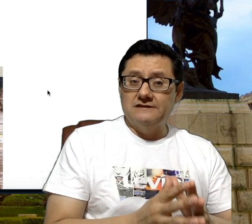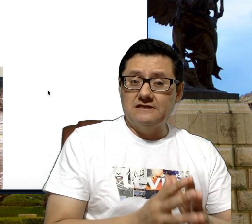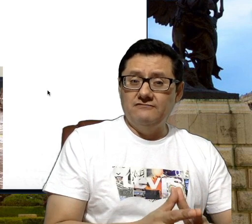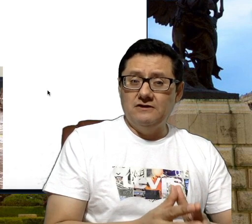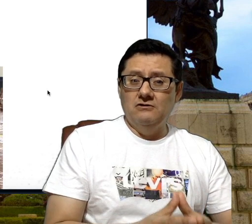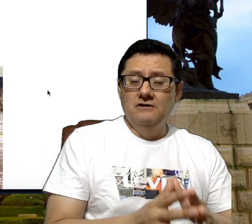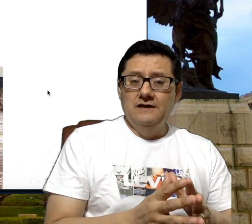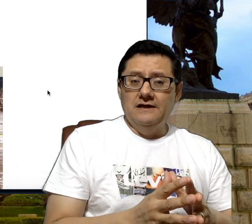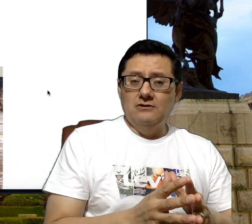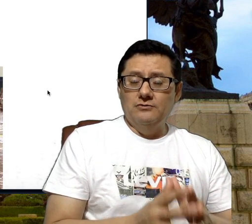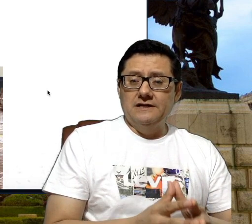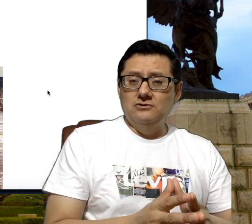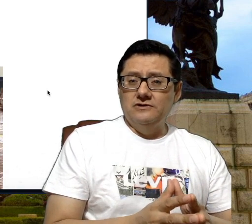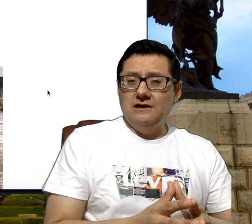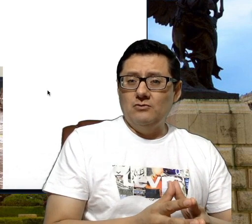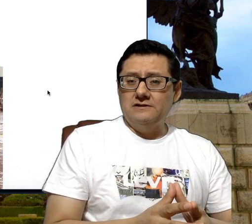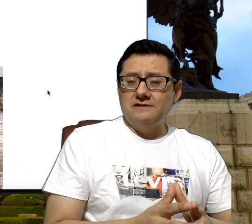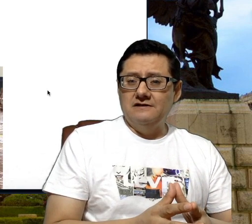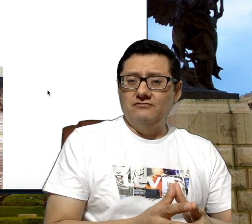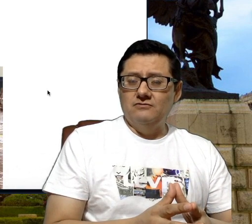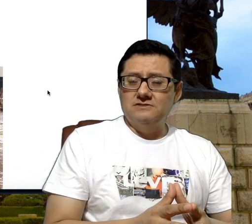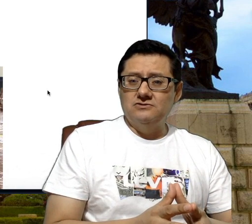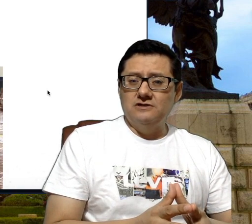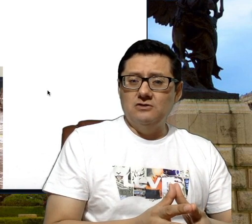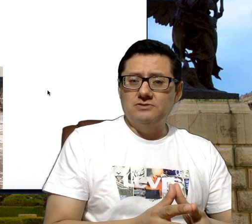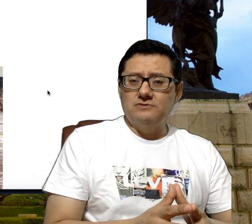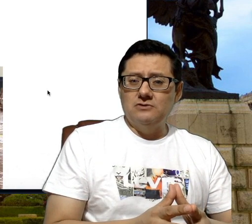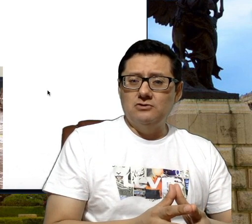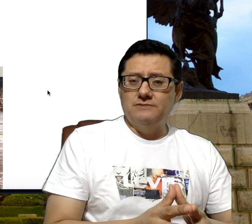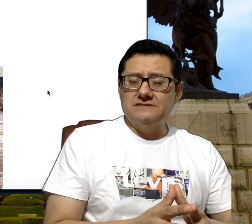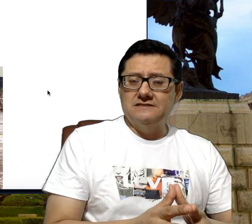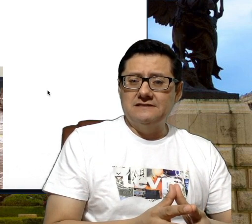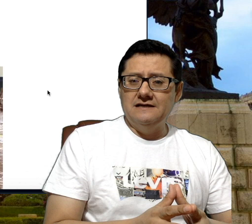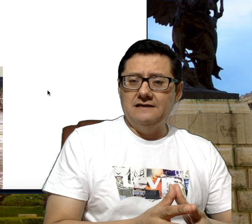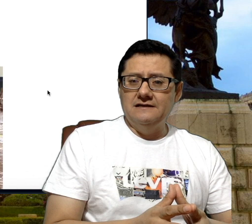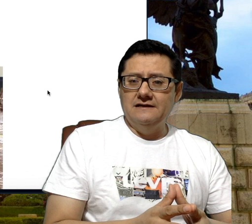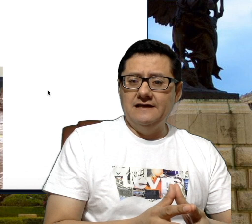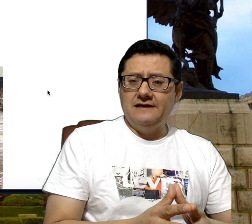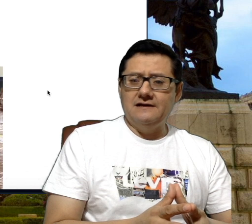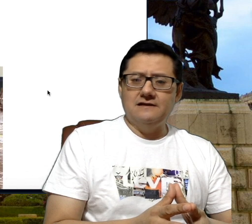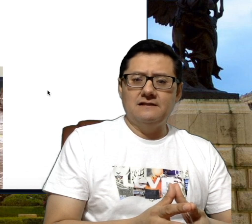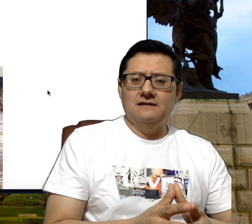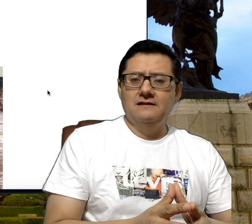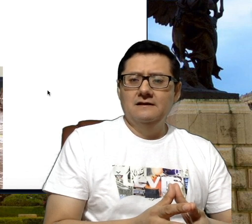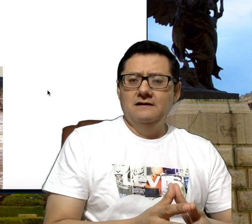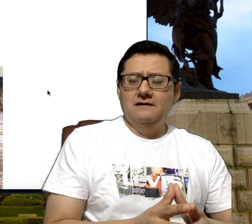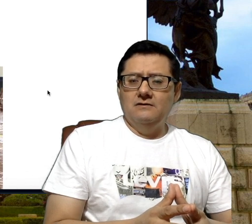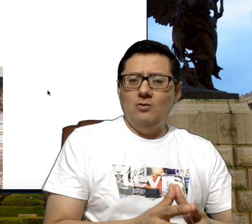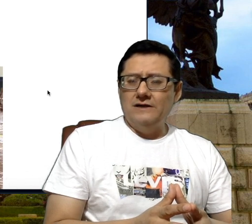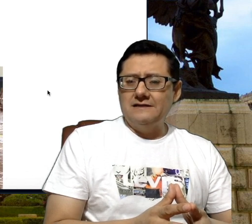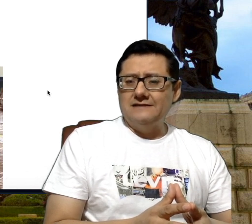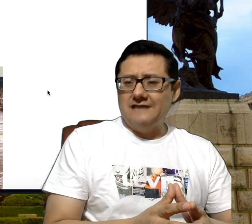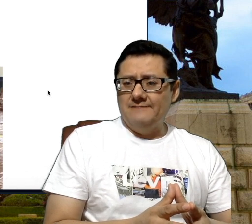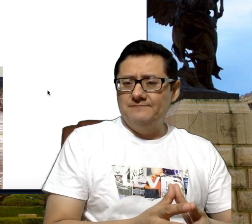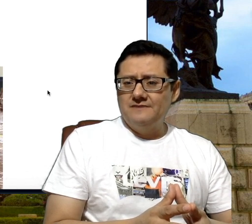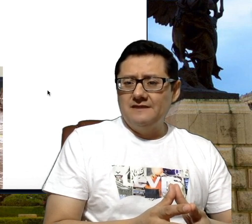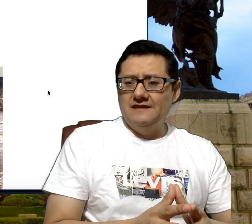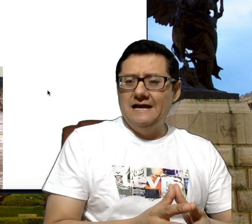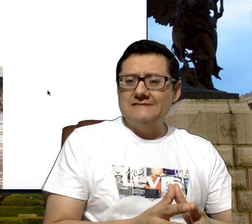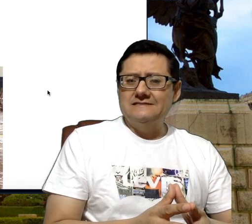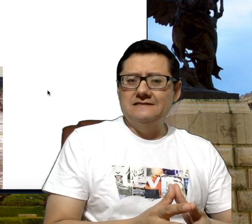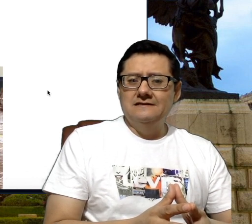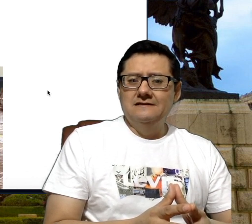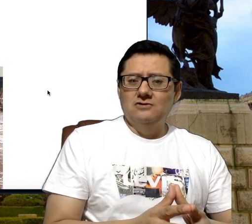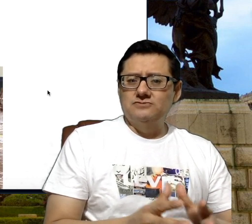logro científico. El gobierno de la Cuarta Transformación de López Obrador presenta el Ejecatl, Cuarta T